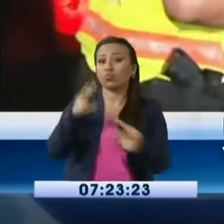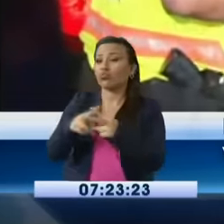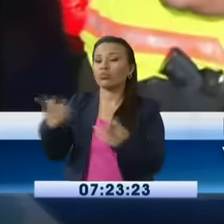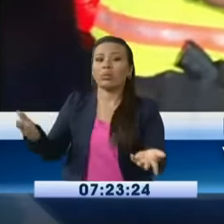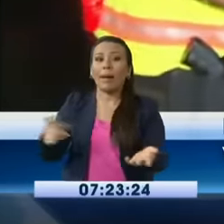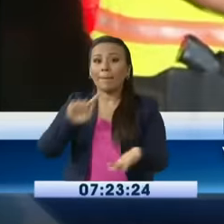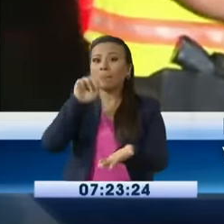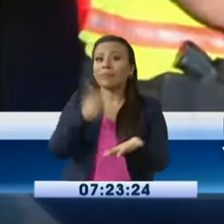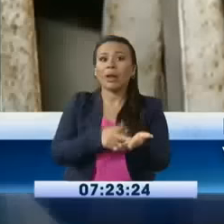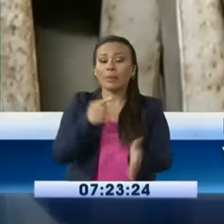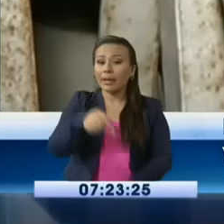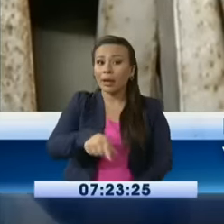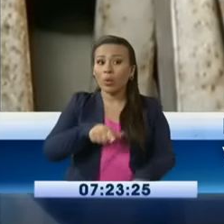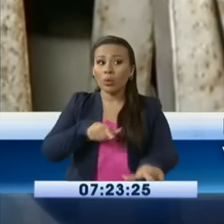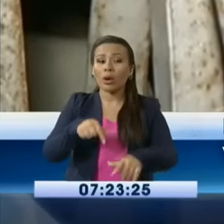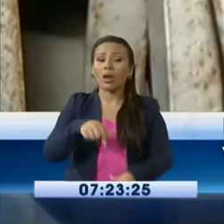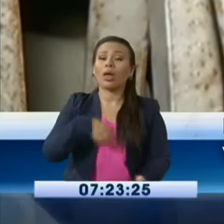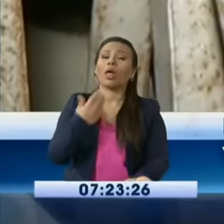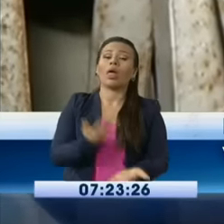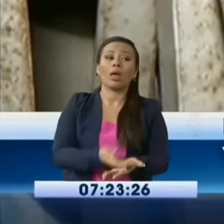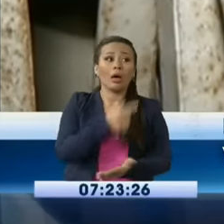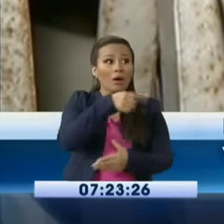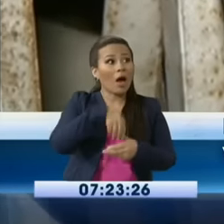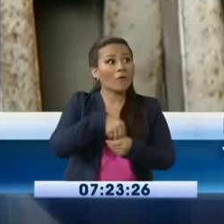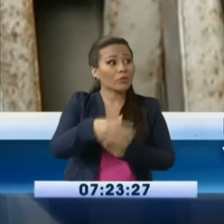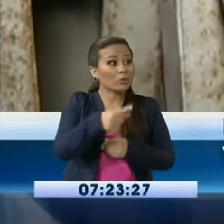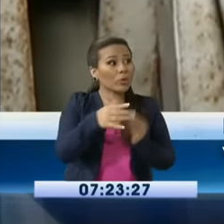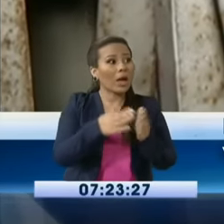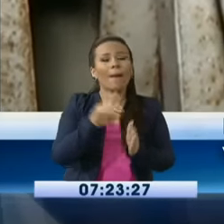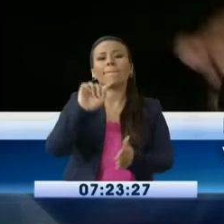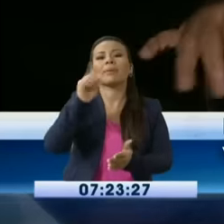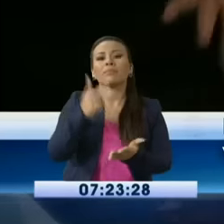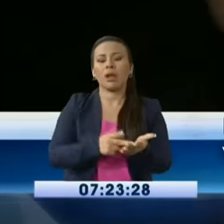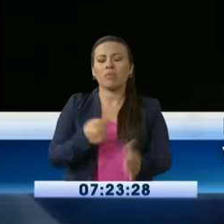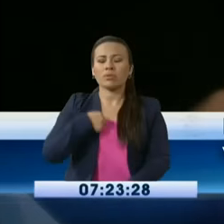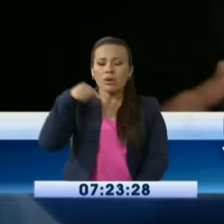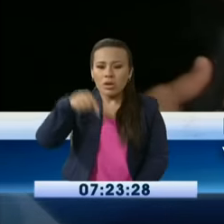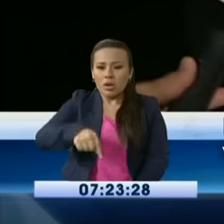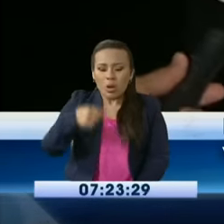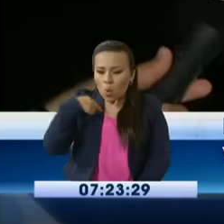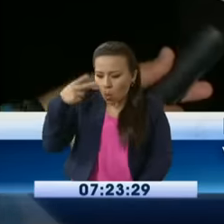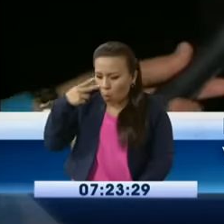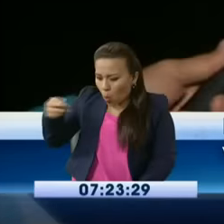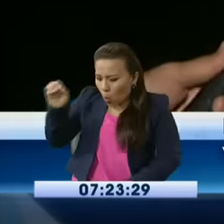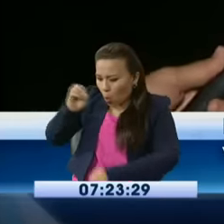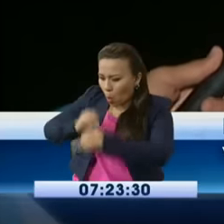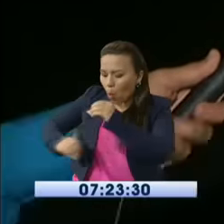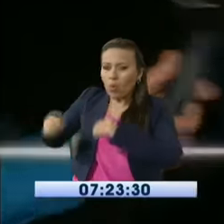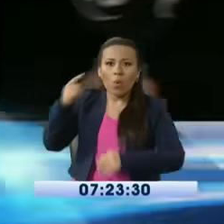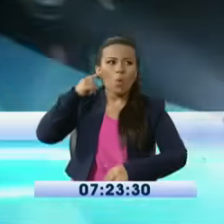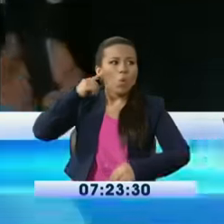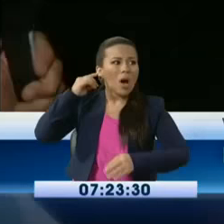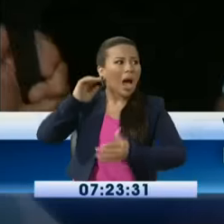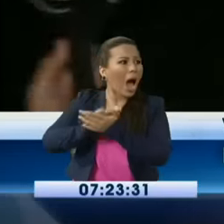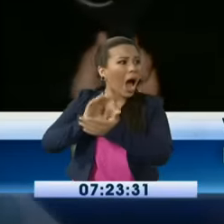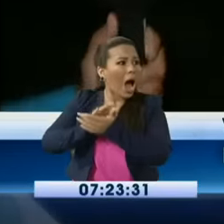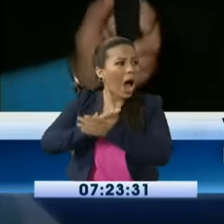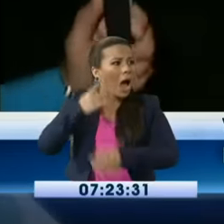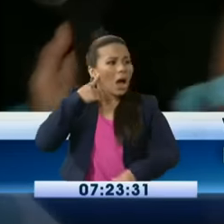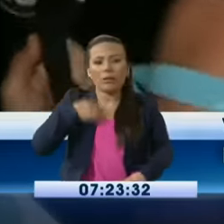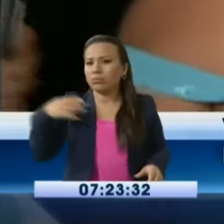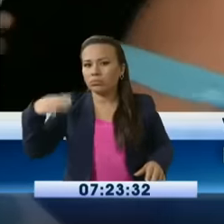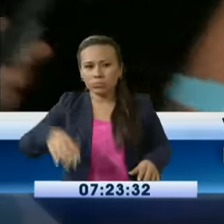vez que aparece una persona en ese estado aquí afuera de su casa o ya ha pasado? No, primera vez. Sí, ahorita recién veo y oigo la bulla. ¿No han dejado una persona entonces en